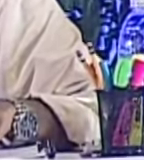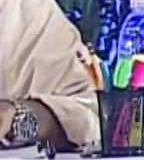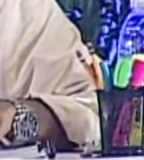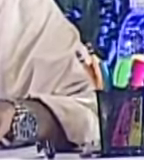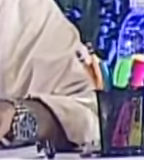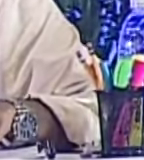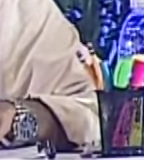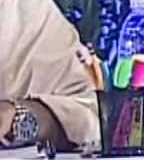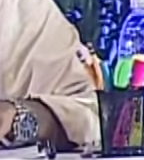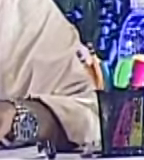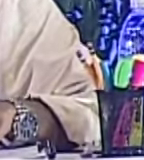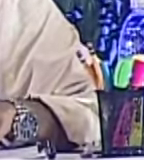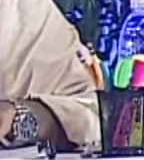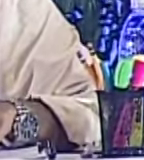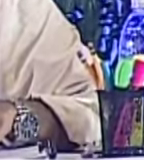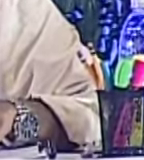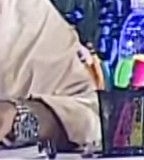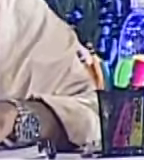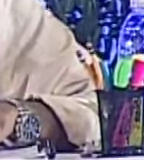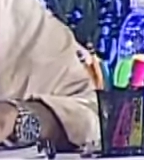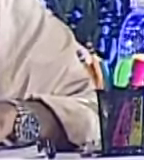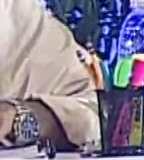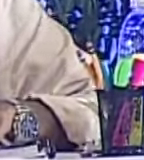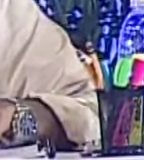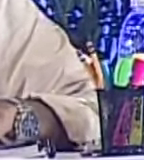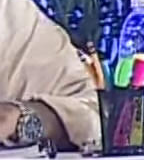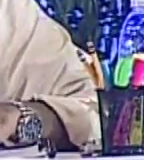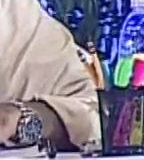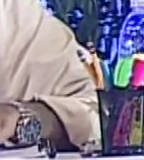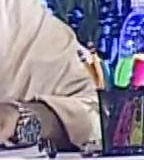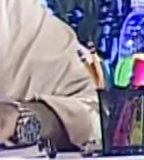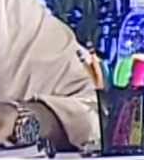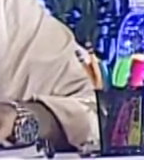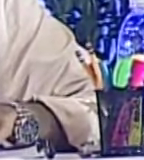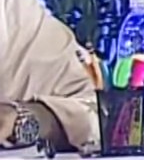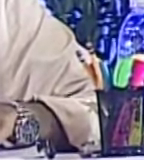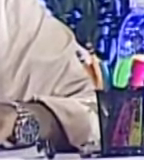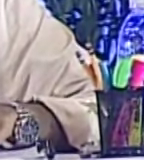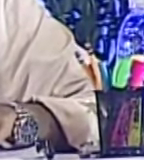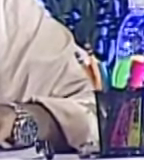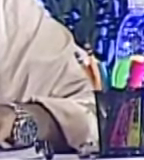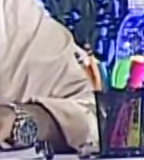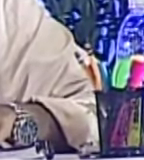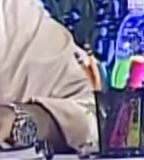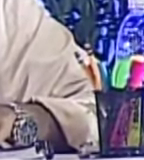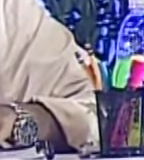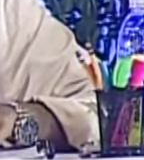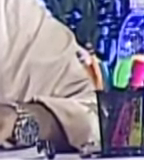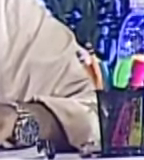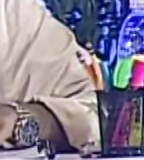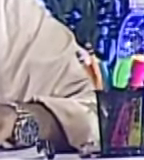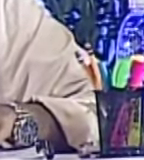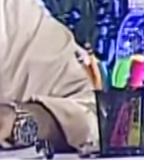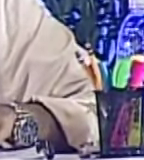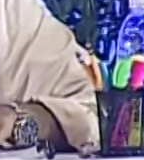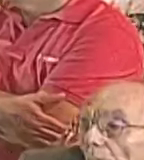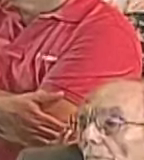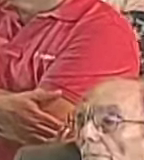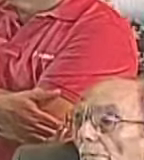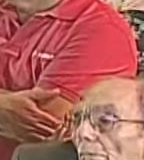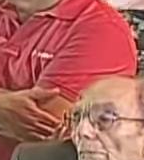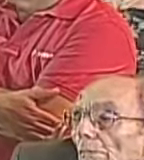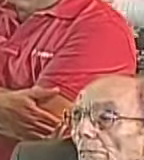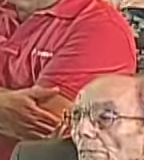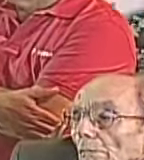que lanzan de la Asamblea Nacional la decoburguesa contra ustedes, los trabajadores. Mañana ellos van a meter una ley